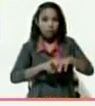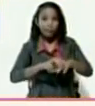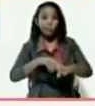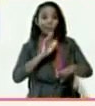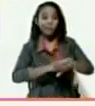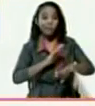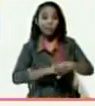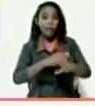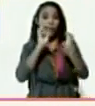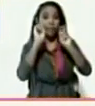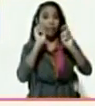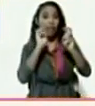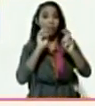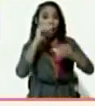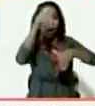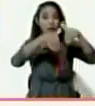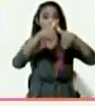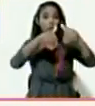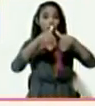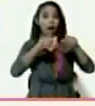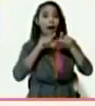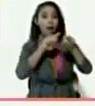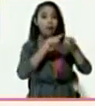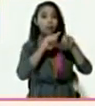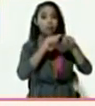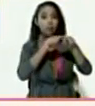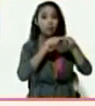ahondar en el tema electoral